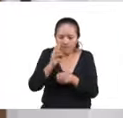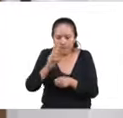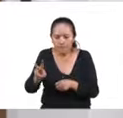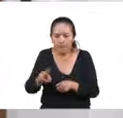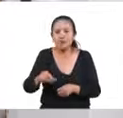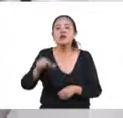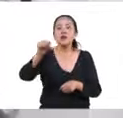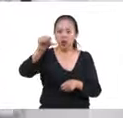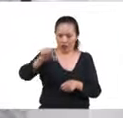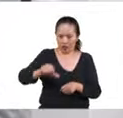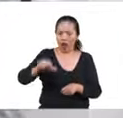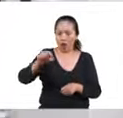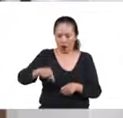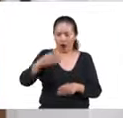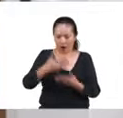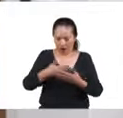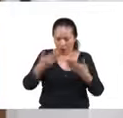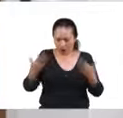ciudad